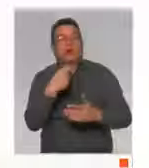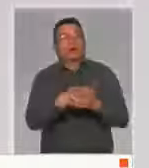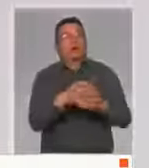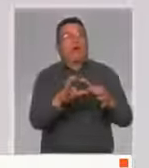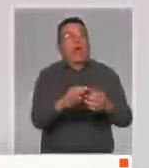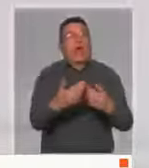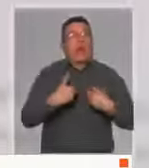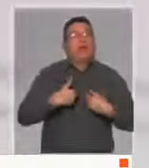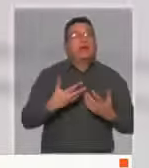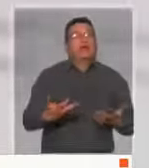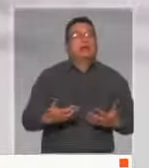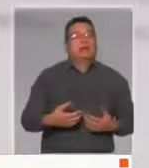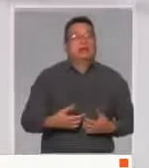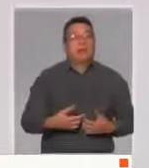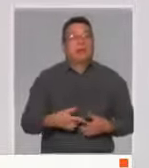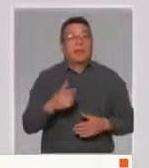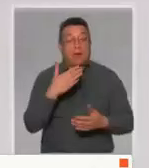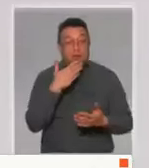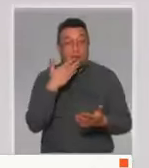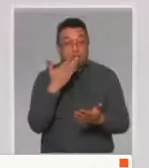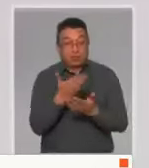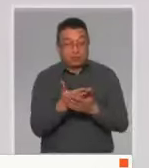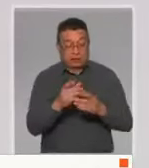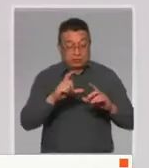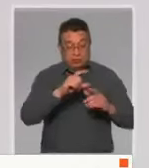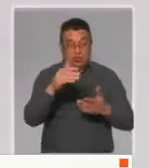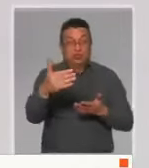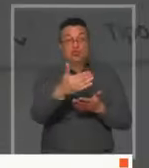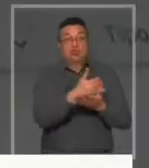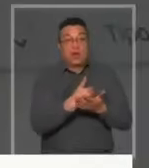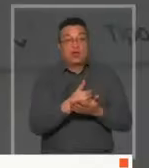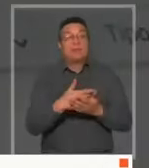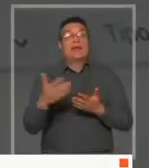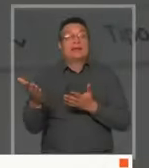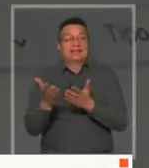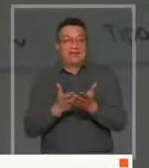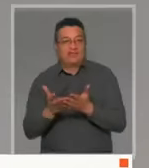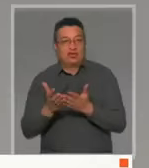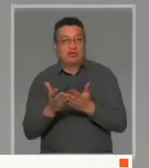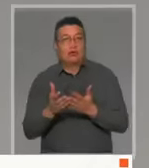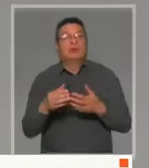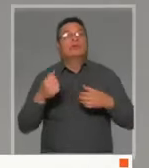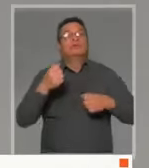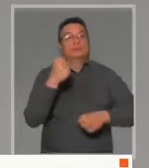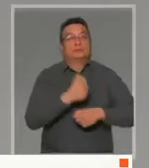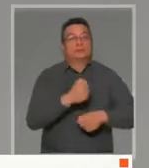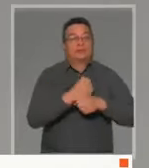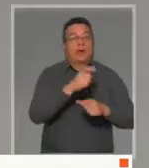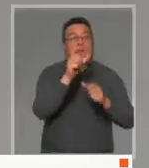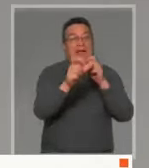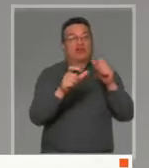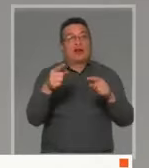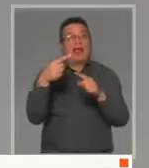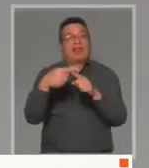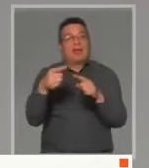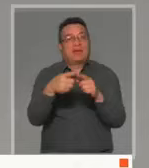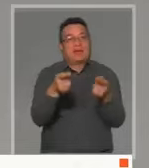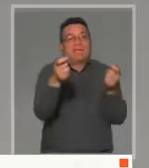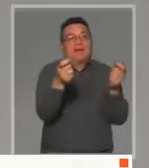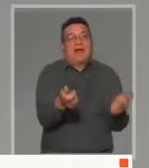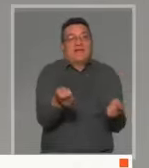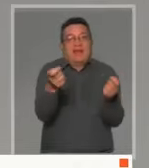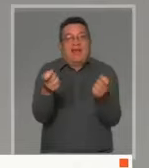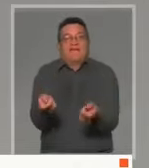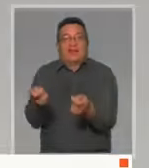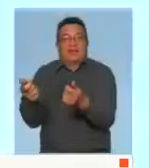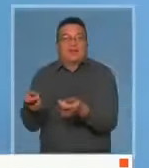ganar? La propuesta también incluye rango de sueldo en el caso de servicios que pueden ser desempeñados por personas con distintas competencias, entre